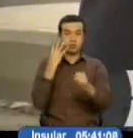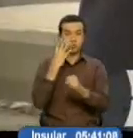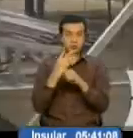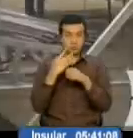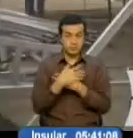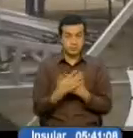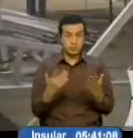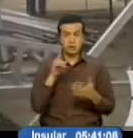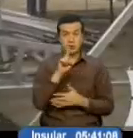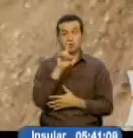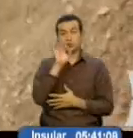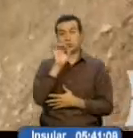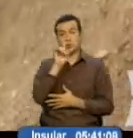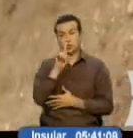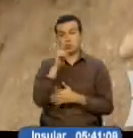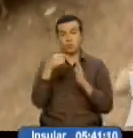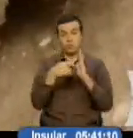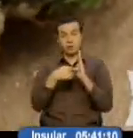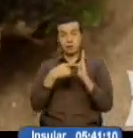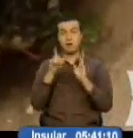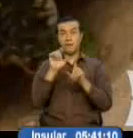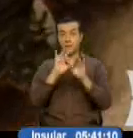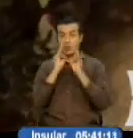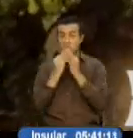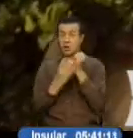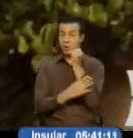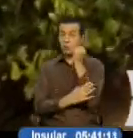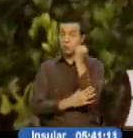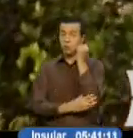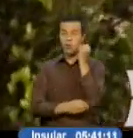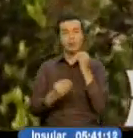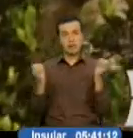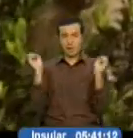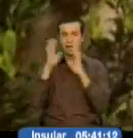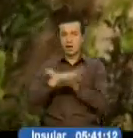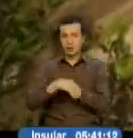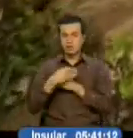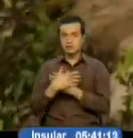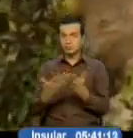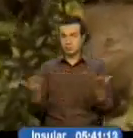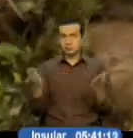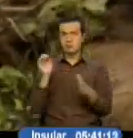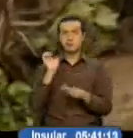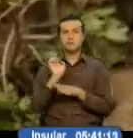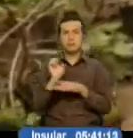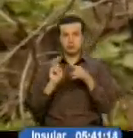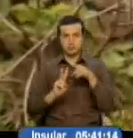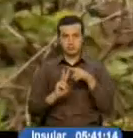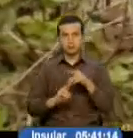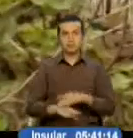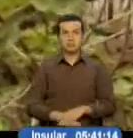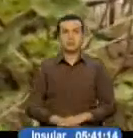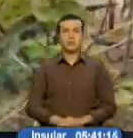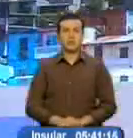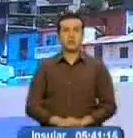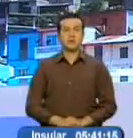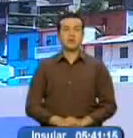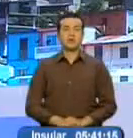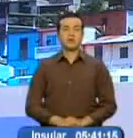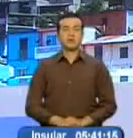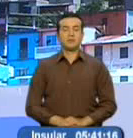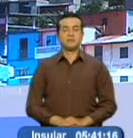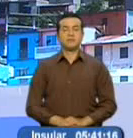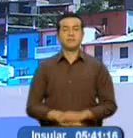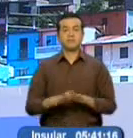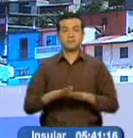las cuales 191 mil se adjudicarán a familias de escasos recursos. En Manabí, Karen Ceballos, Ecuador TV. En